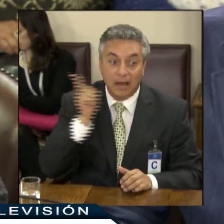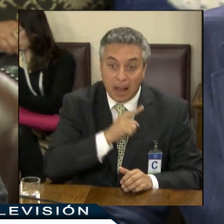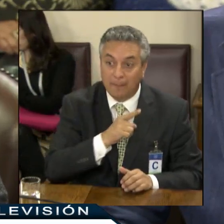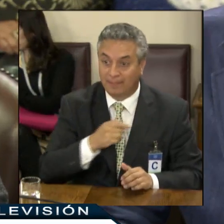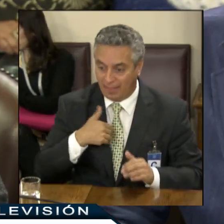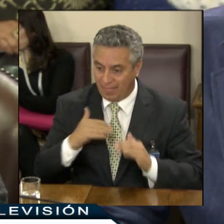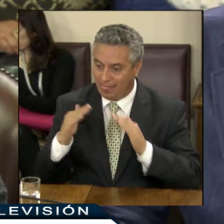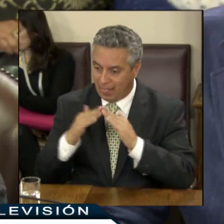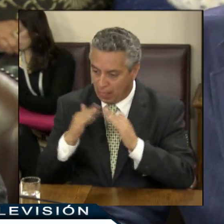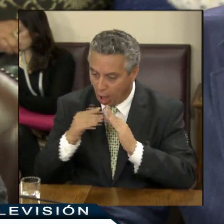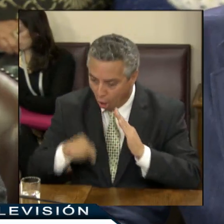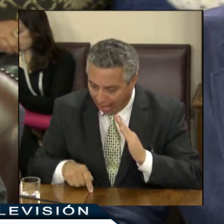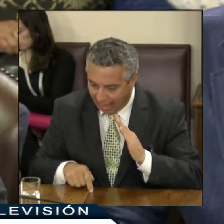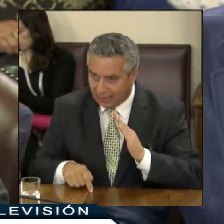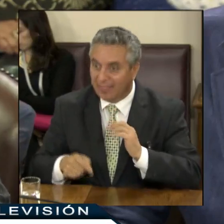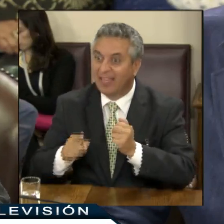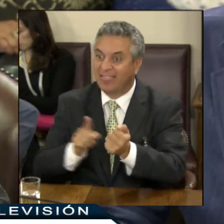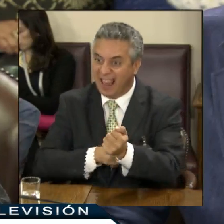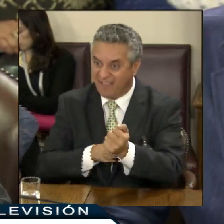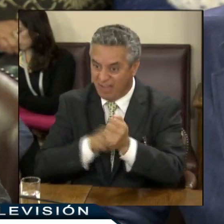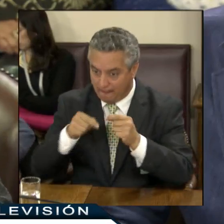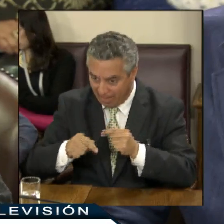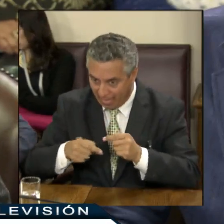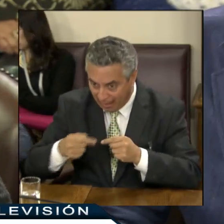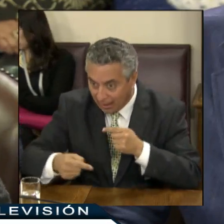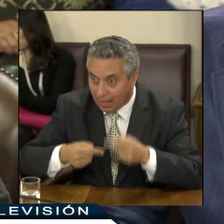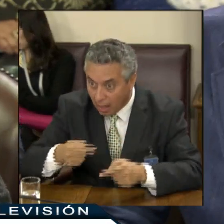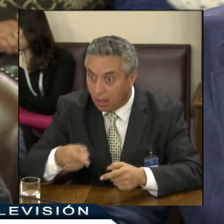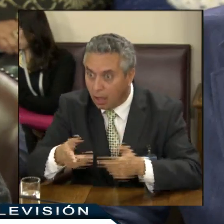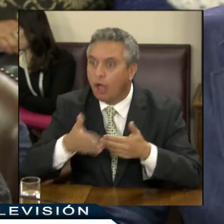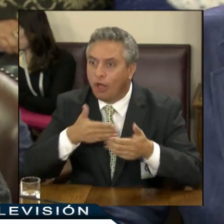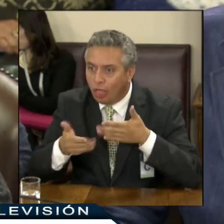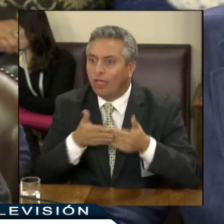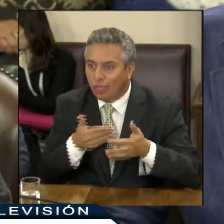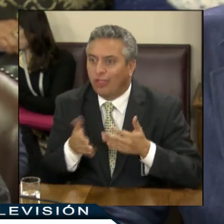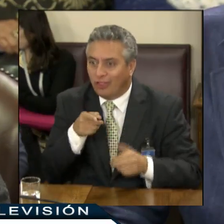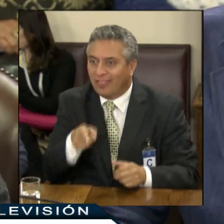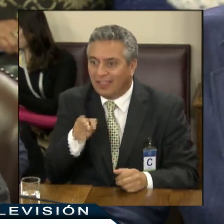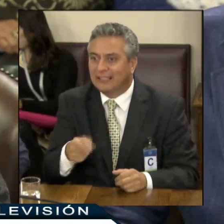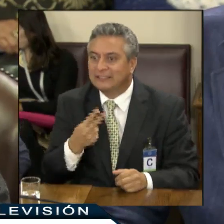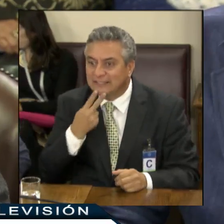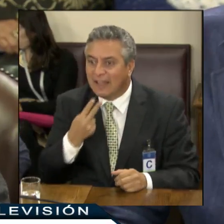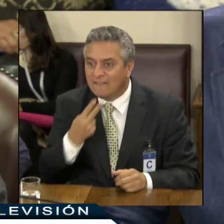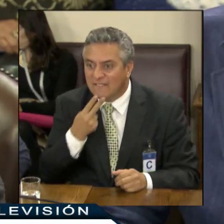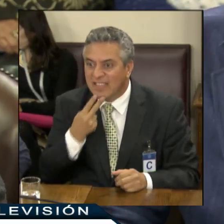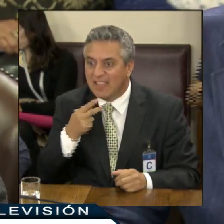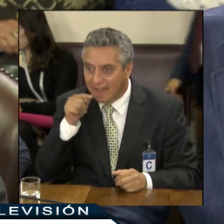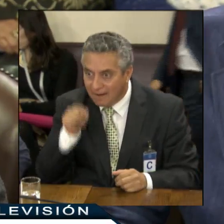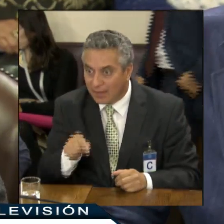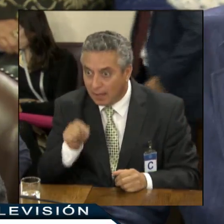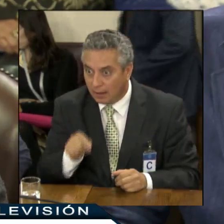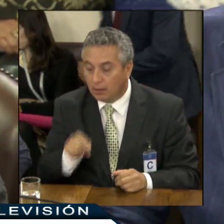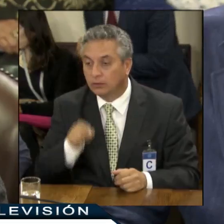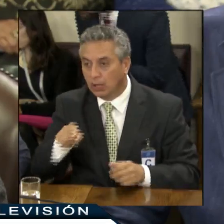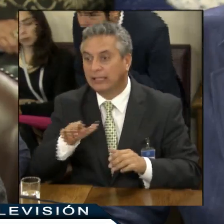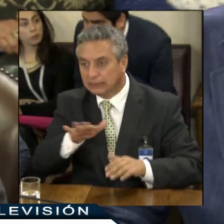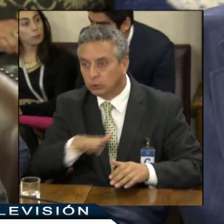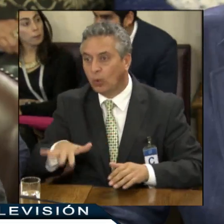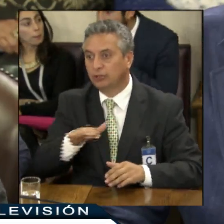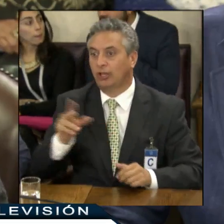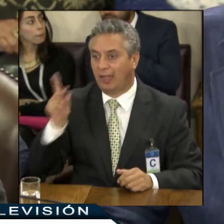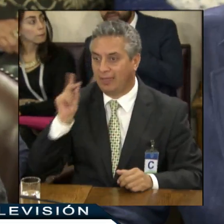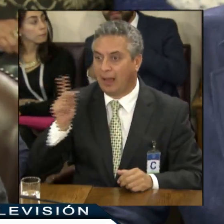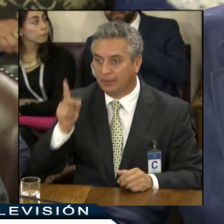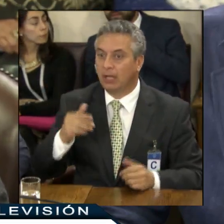el hogar desde la familia donde es donde se vive finalmente la situación de discapacidad